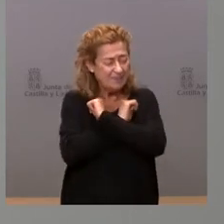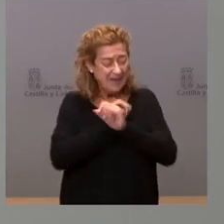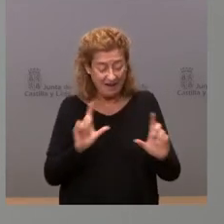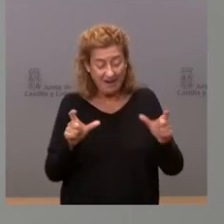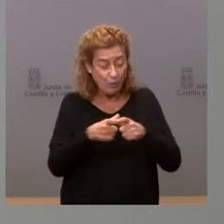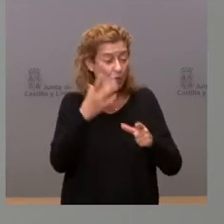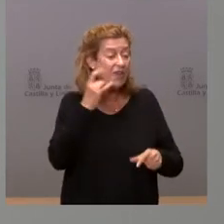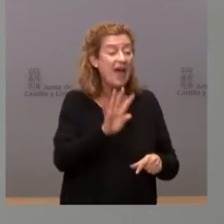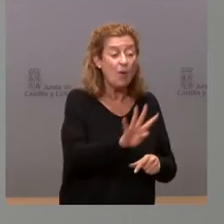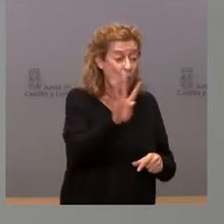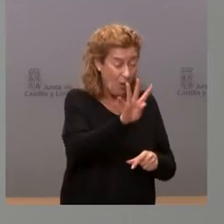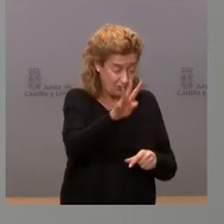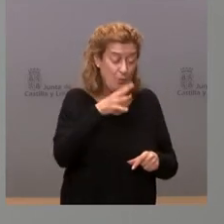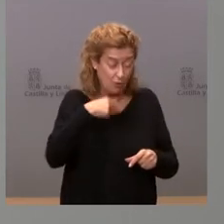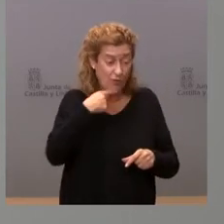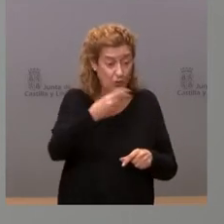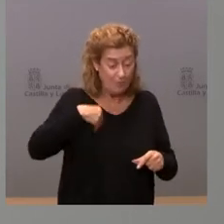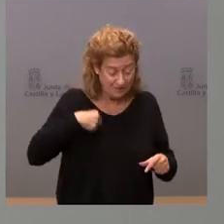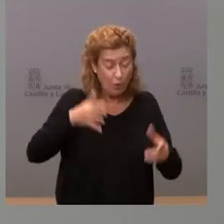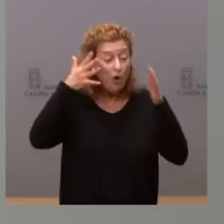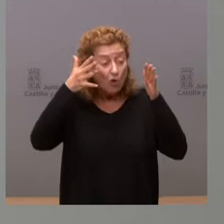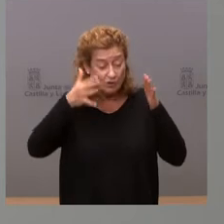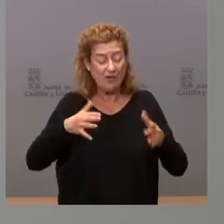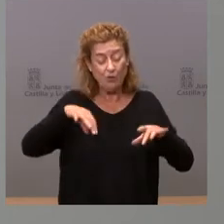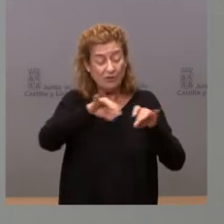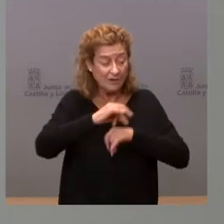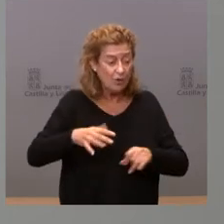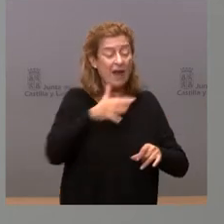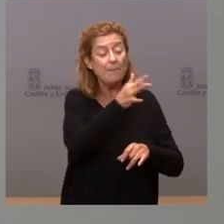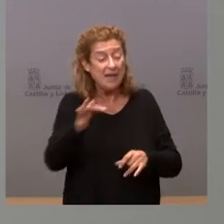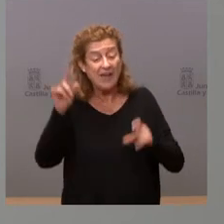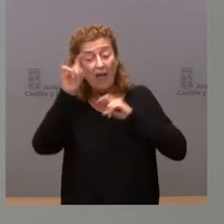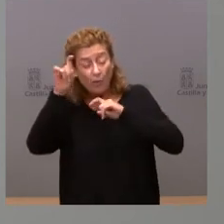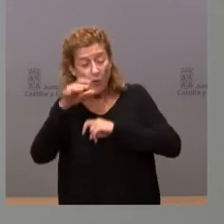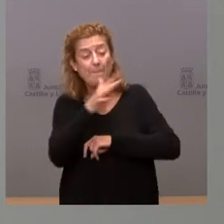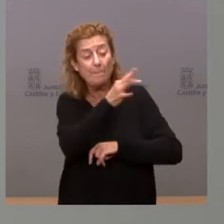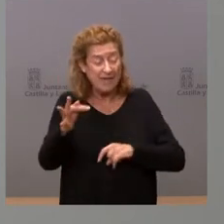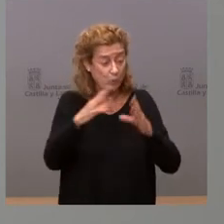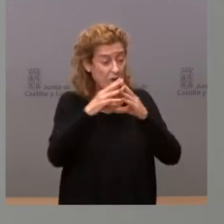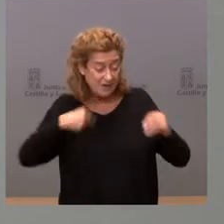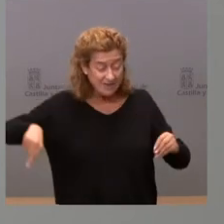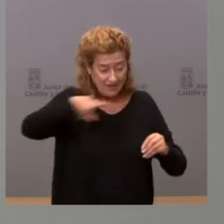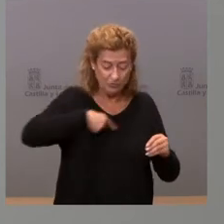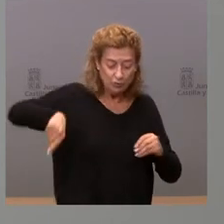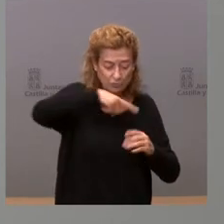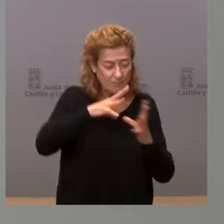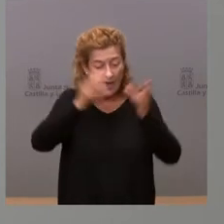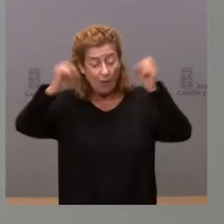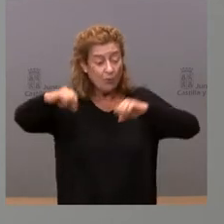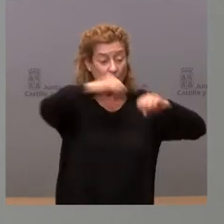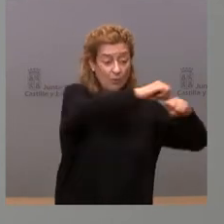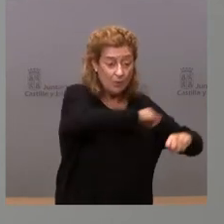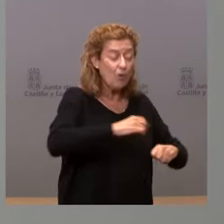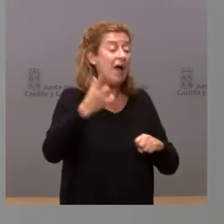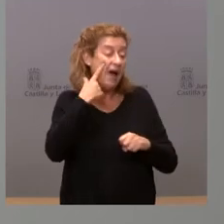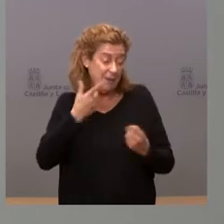en común tanto el consejo interterritorial como la parte de educación y universidades para nuestra postura que vamos a llevar es que se siga que se haga